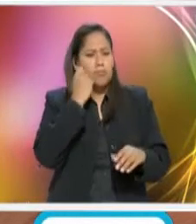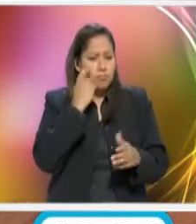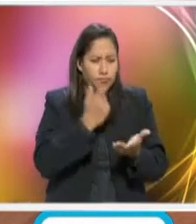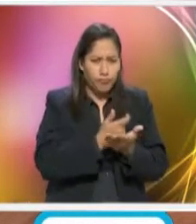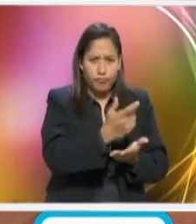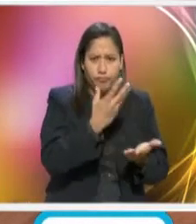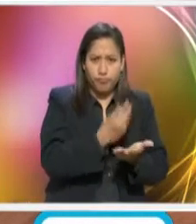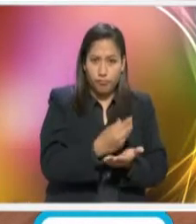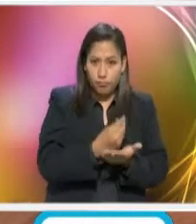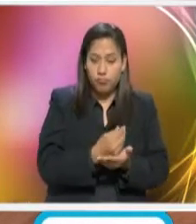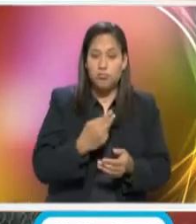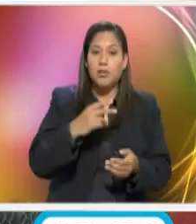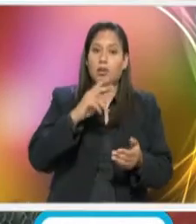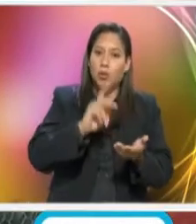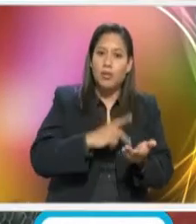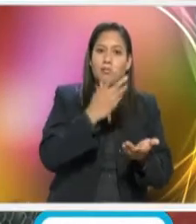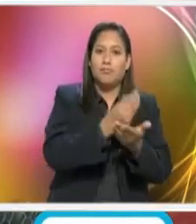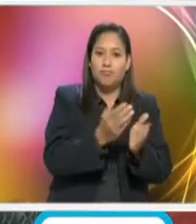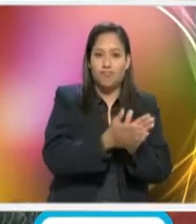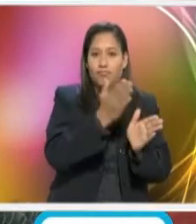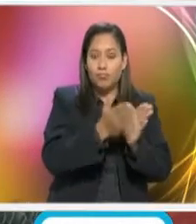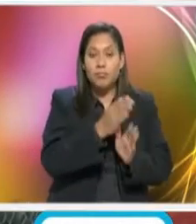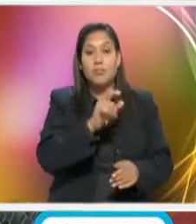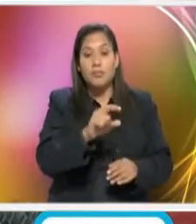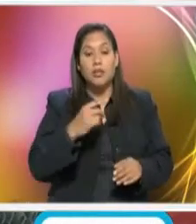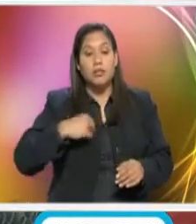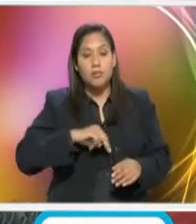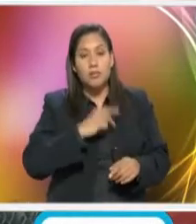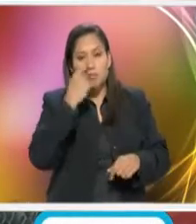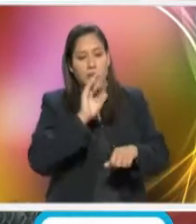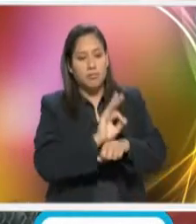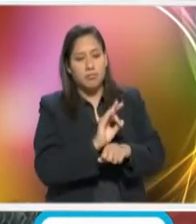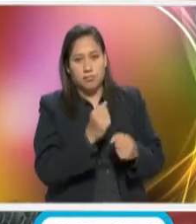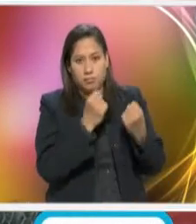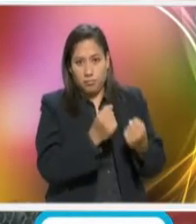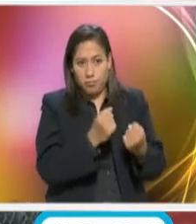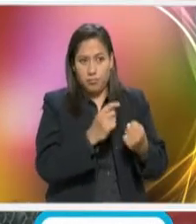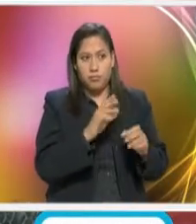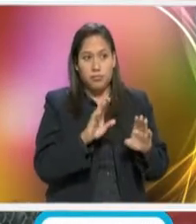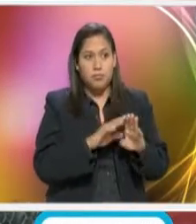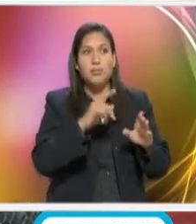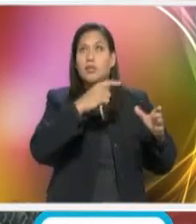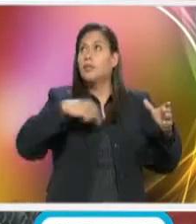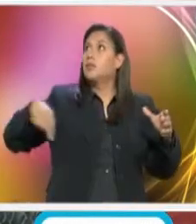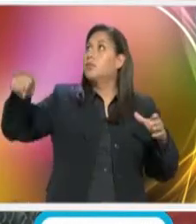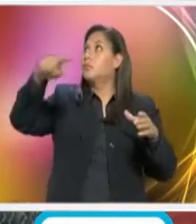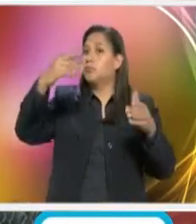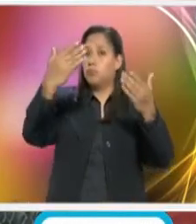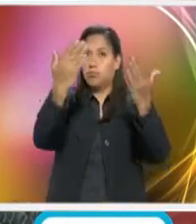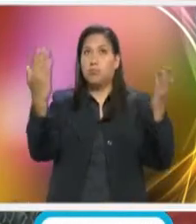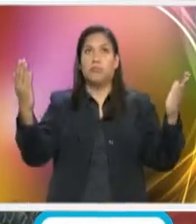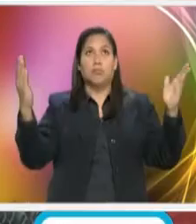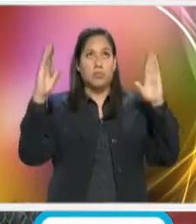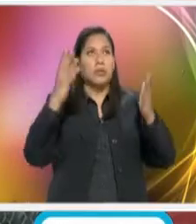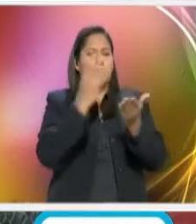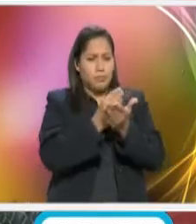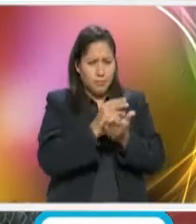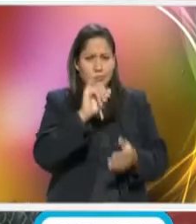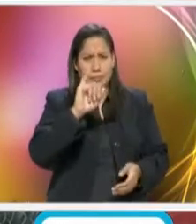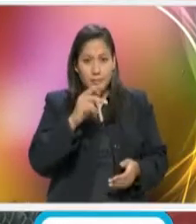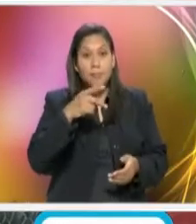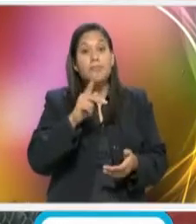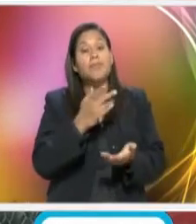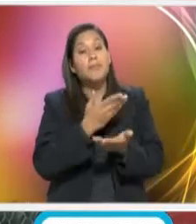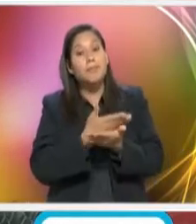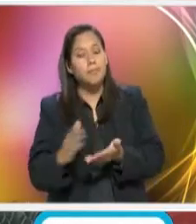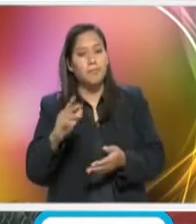trabajando para fortalecerlos y la reactivación no nada más es de las condiciones de infraestructura, como ya te decía, queremos que